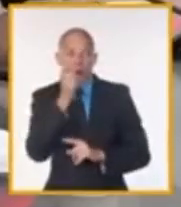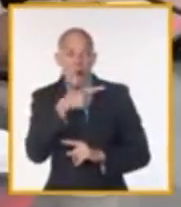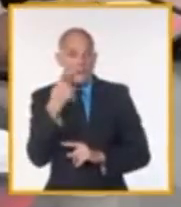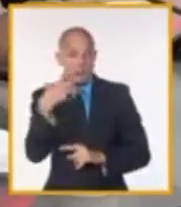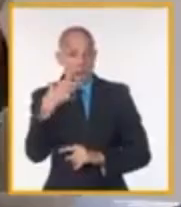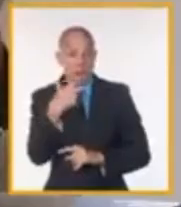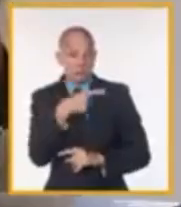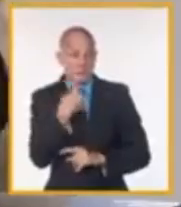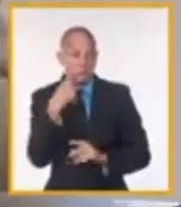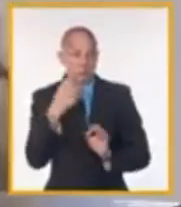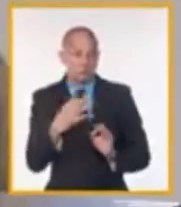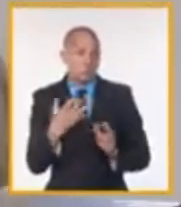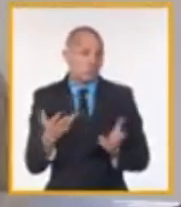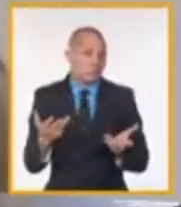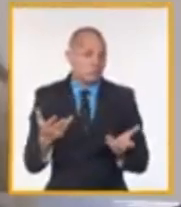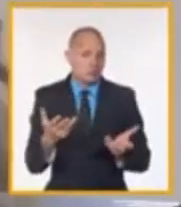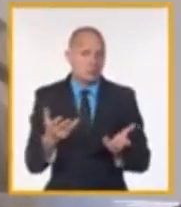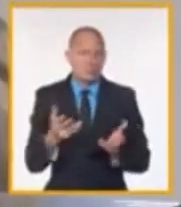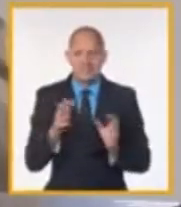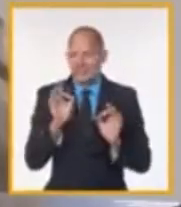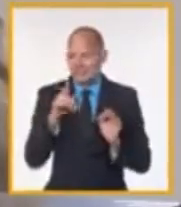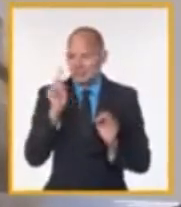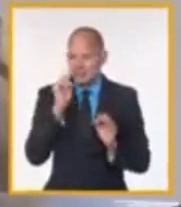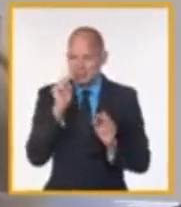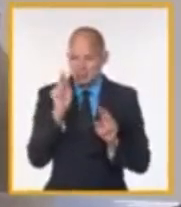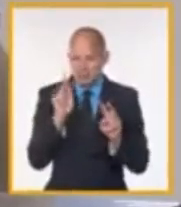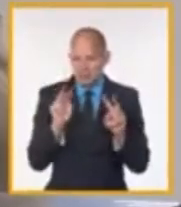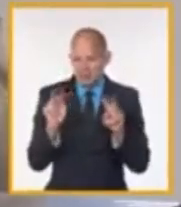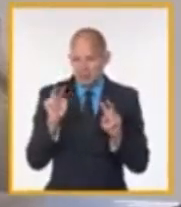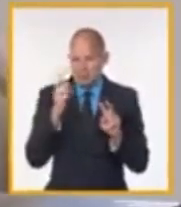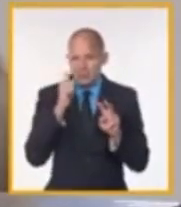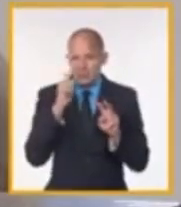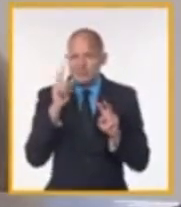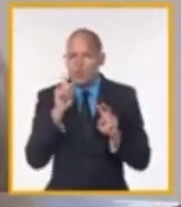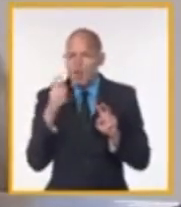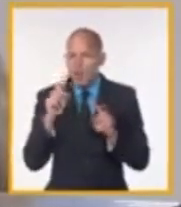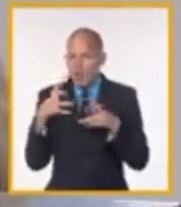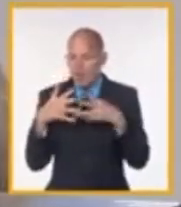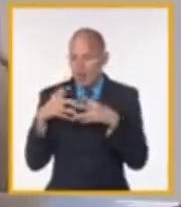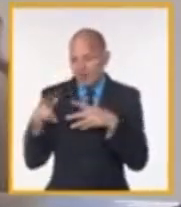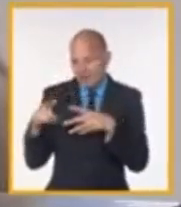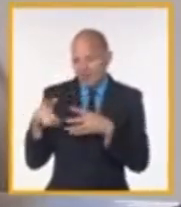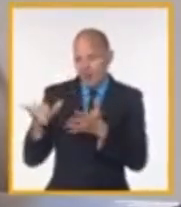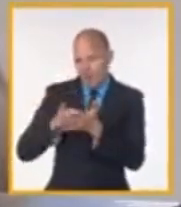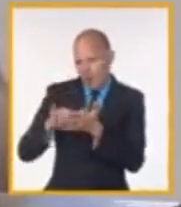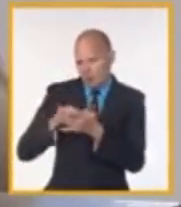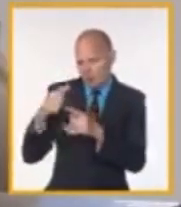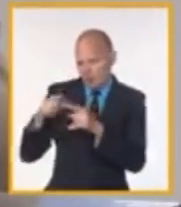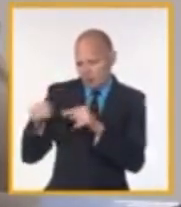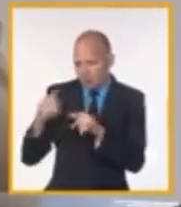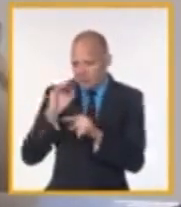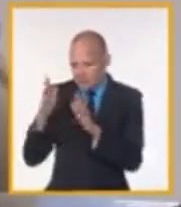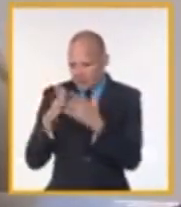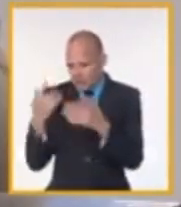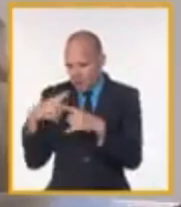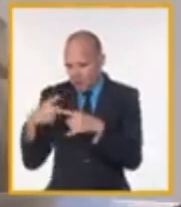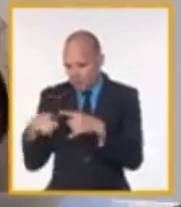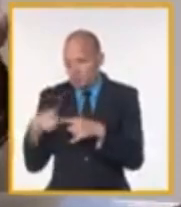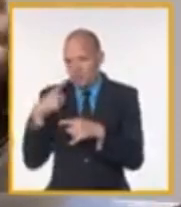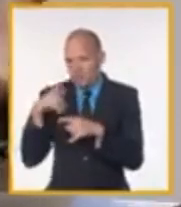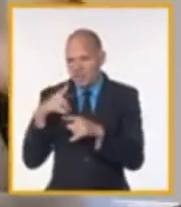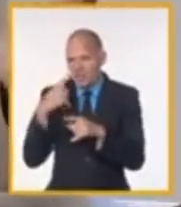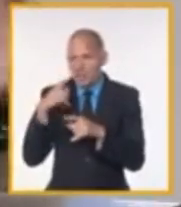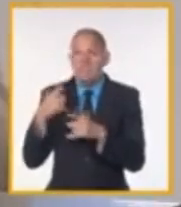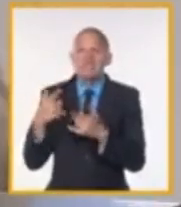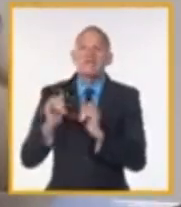claro y todo tú le entre líneas los periódicos norteamericanos sobre todo New York Times Washington que están actuando prácticamente como los